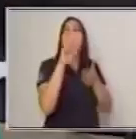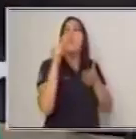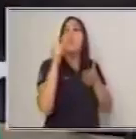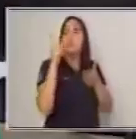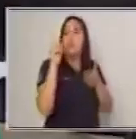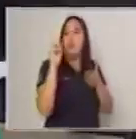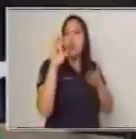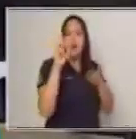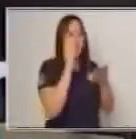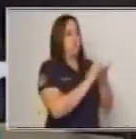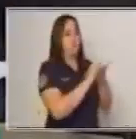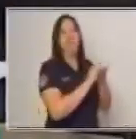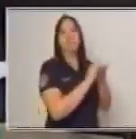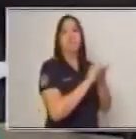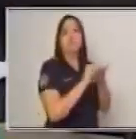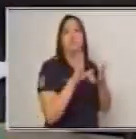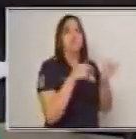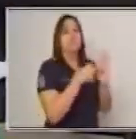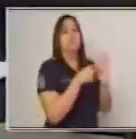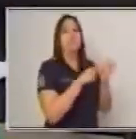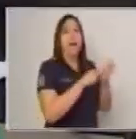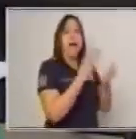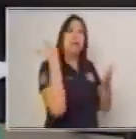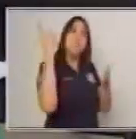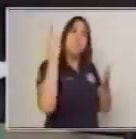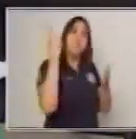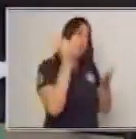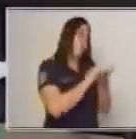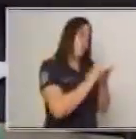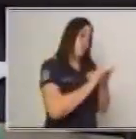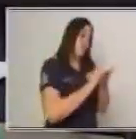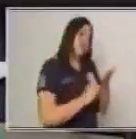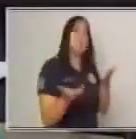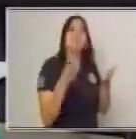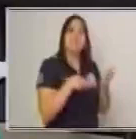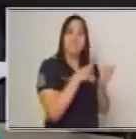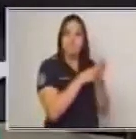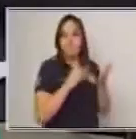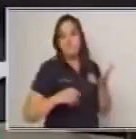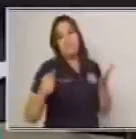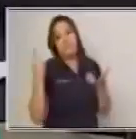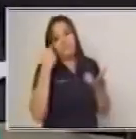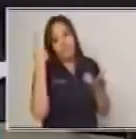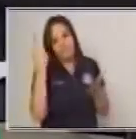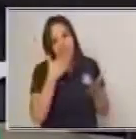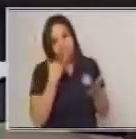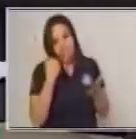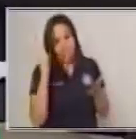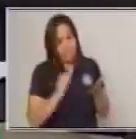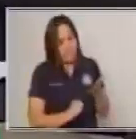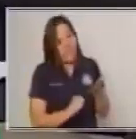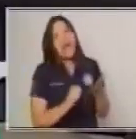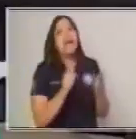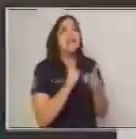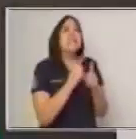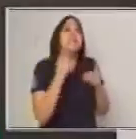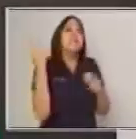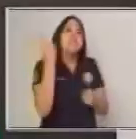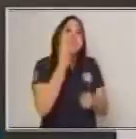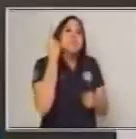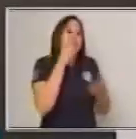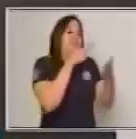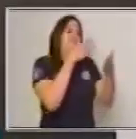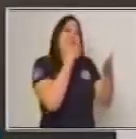a estos apuntes se les conoce como borrador. También es bueno circular las palabras que yo no conozca